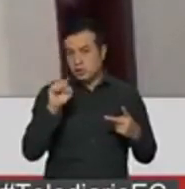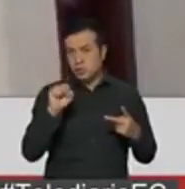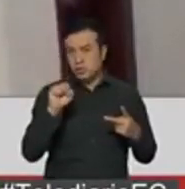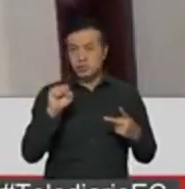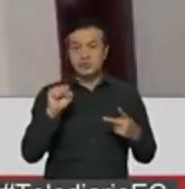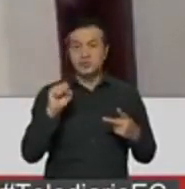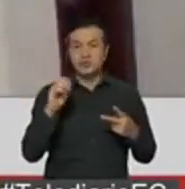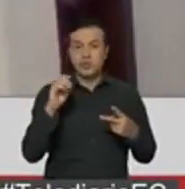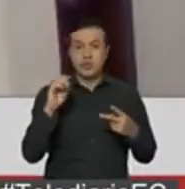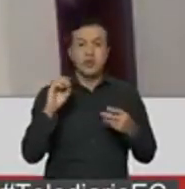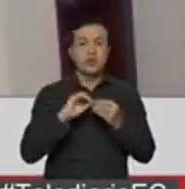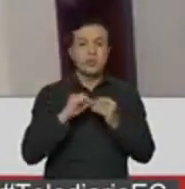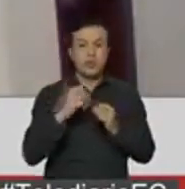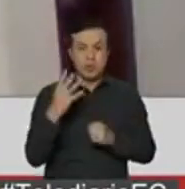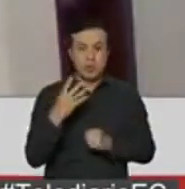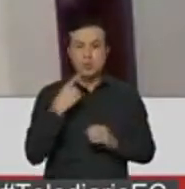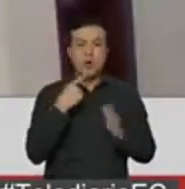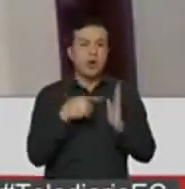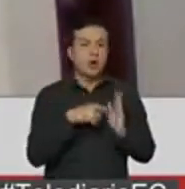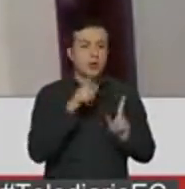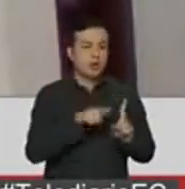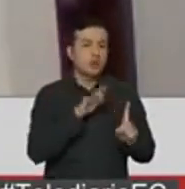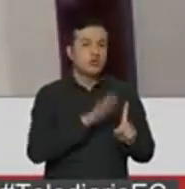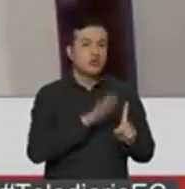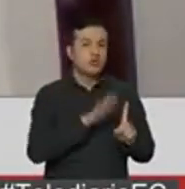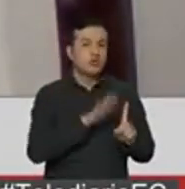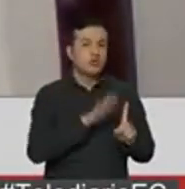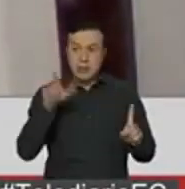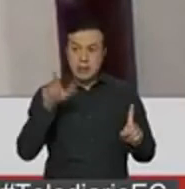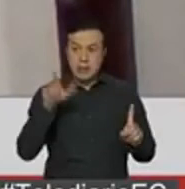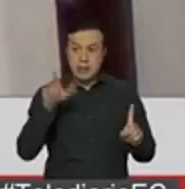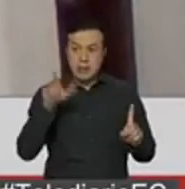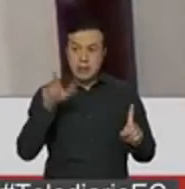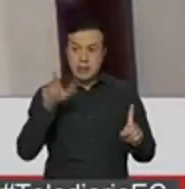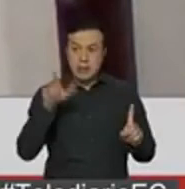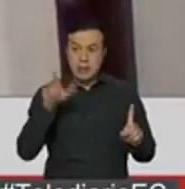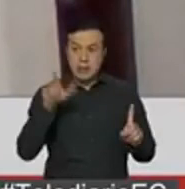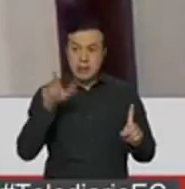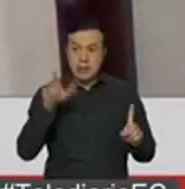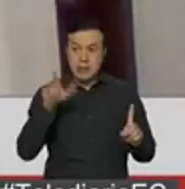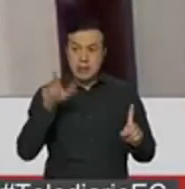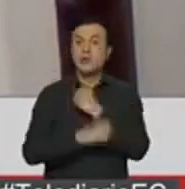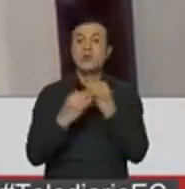a una mujer por el hecho de serlo o por su condición de género será sancionada con la pena privativa de